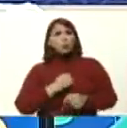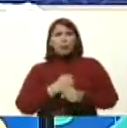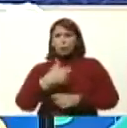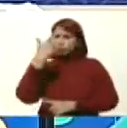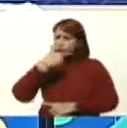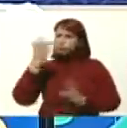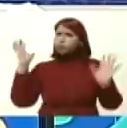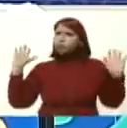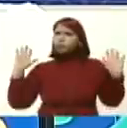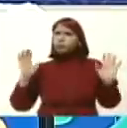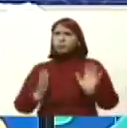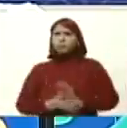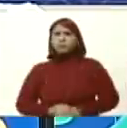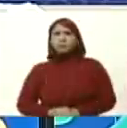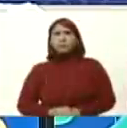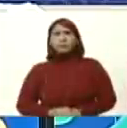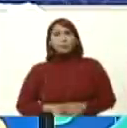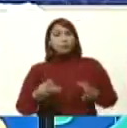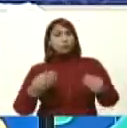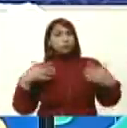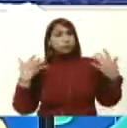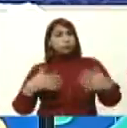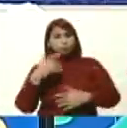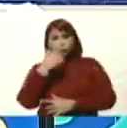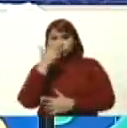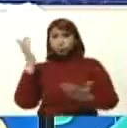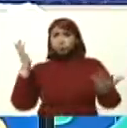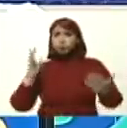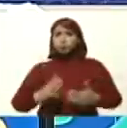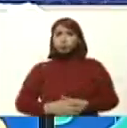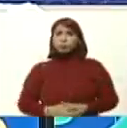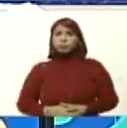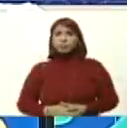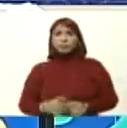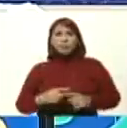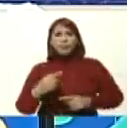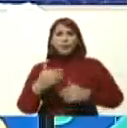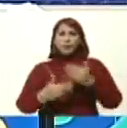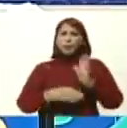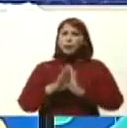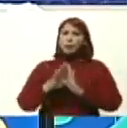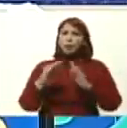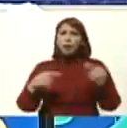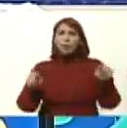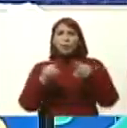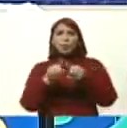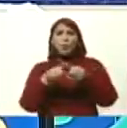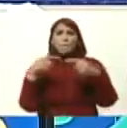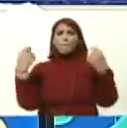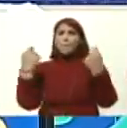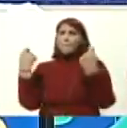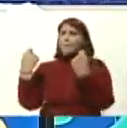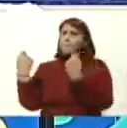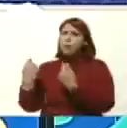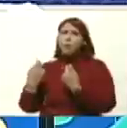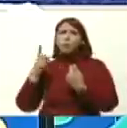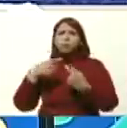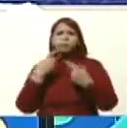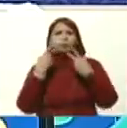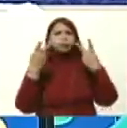serio, muy, muy en serio, para avanzar, igualmente la propaganda, la